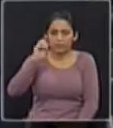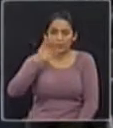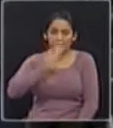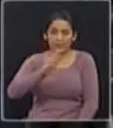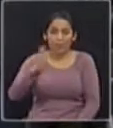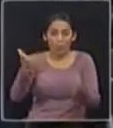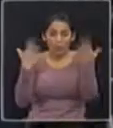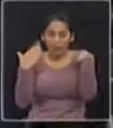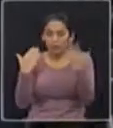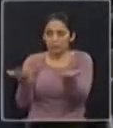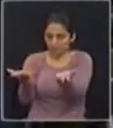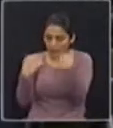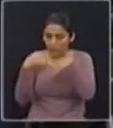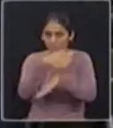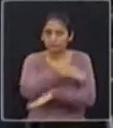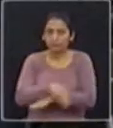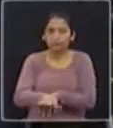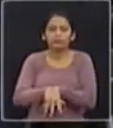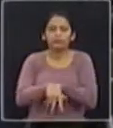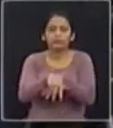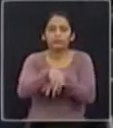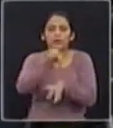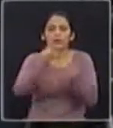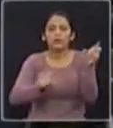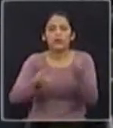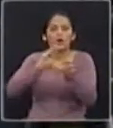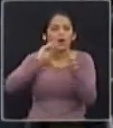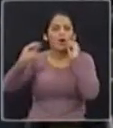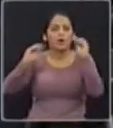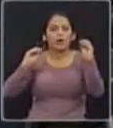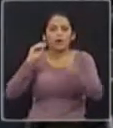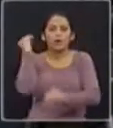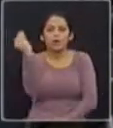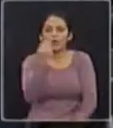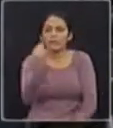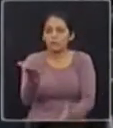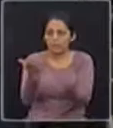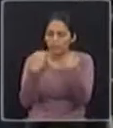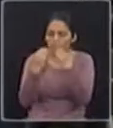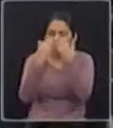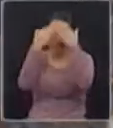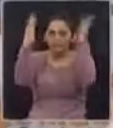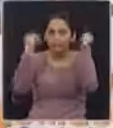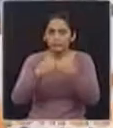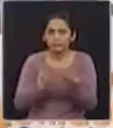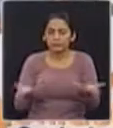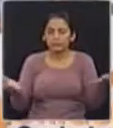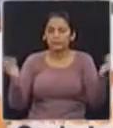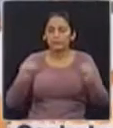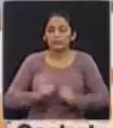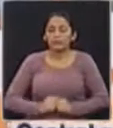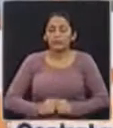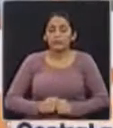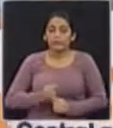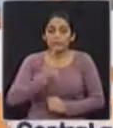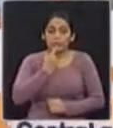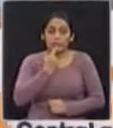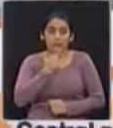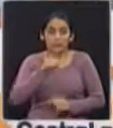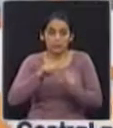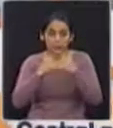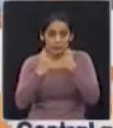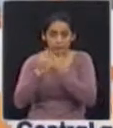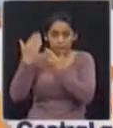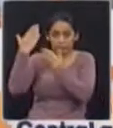sacudan sus conciencias, a que dejen estar alienados de la realidad política y social. Entre las organizaciones participantes